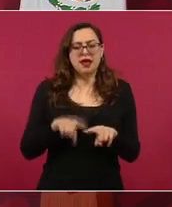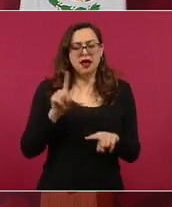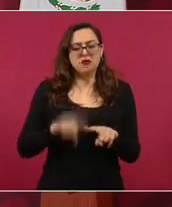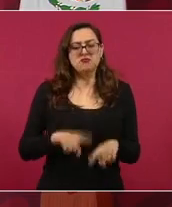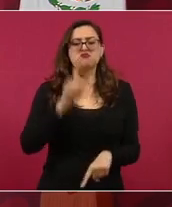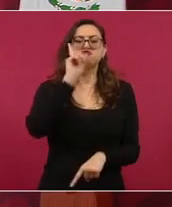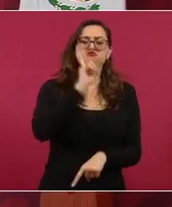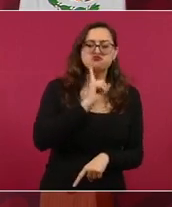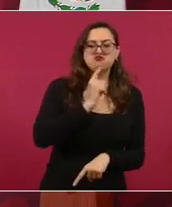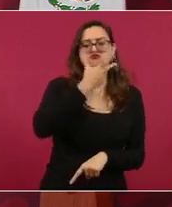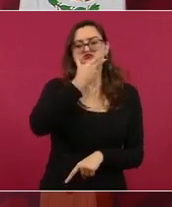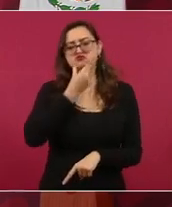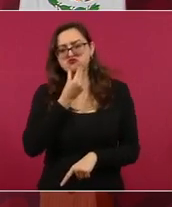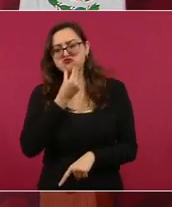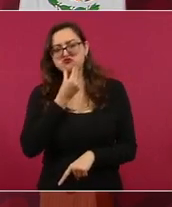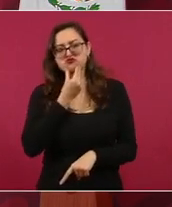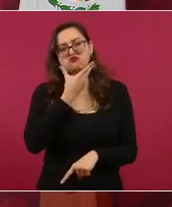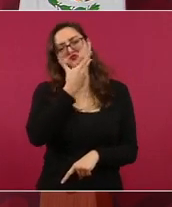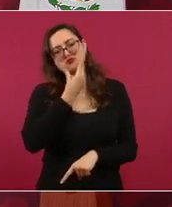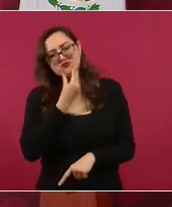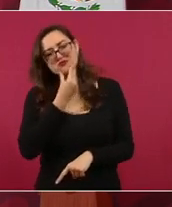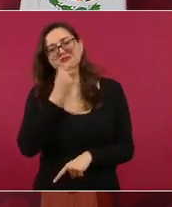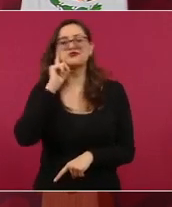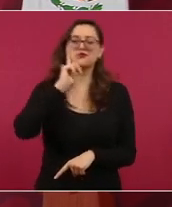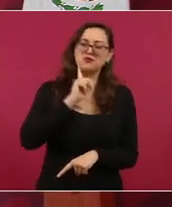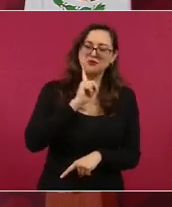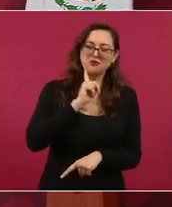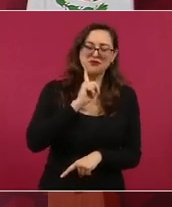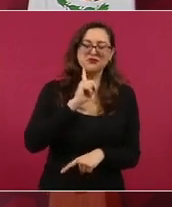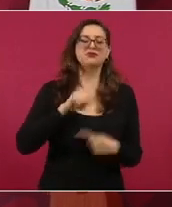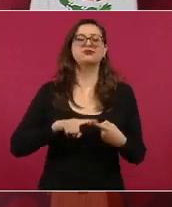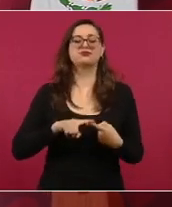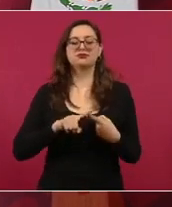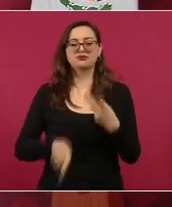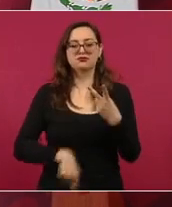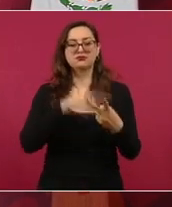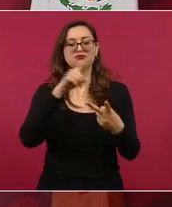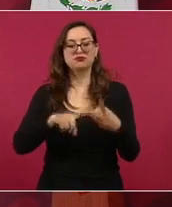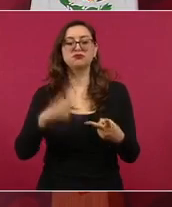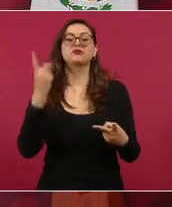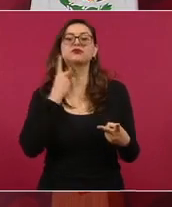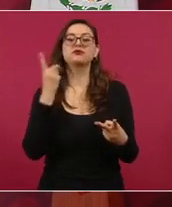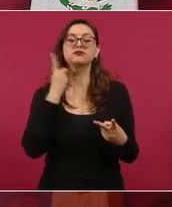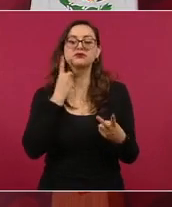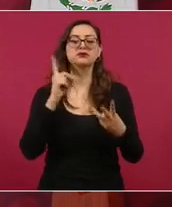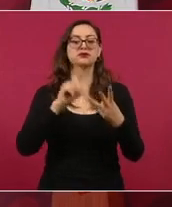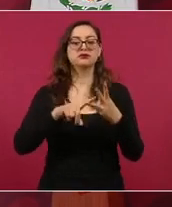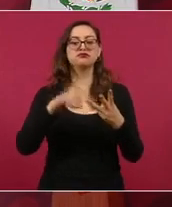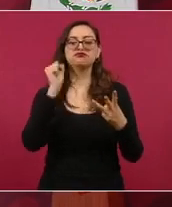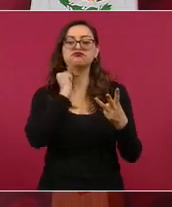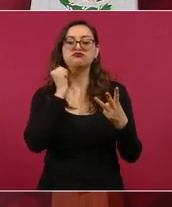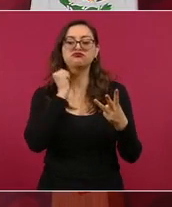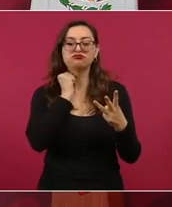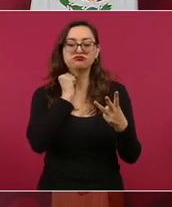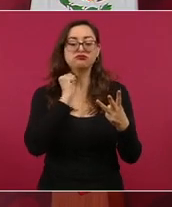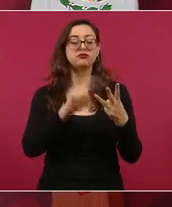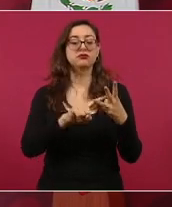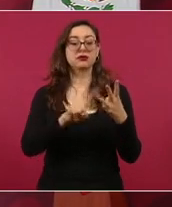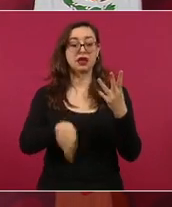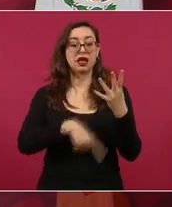mujer u hombre, hombre o mujer, a los diputados, a los senadores, sino